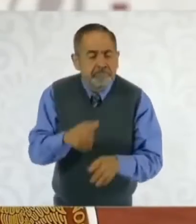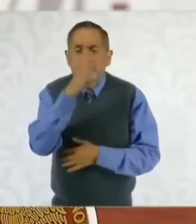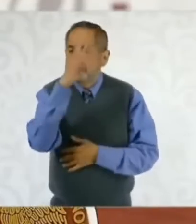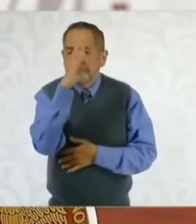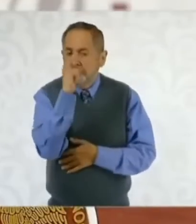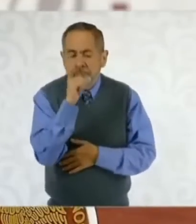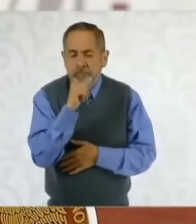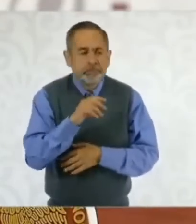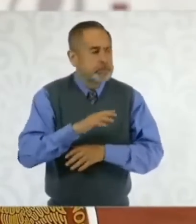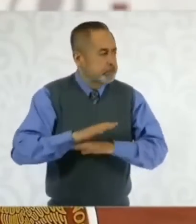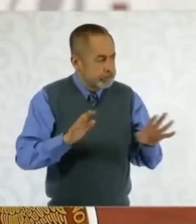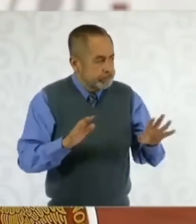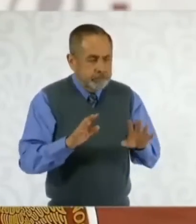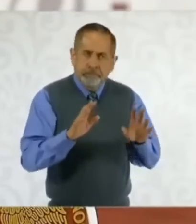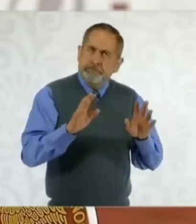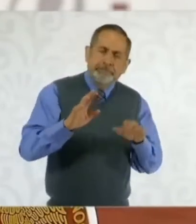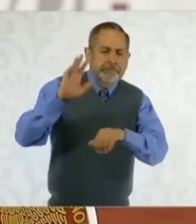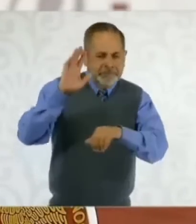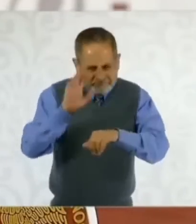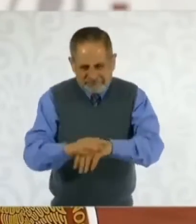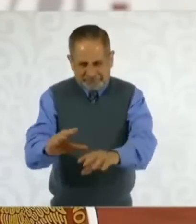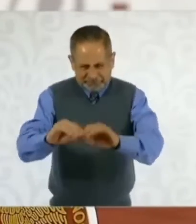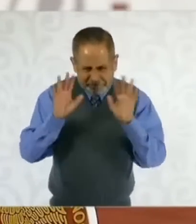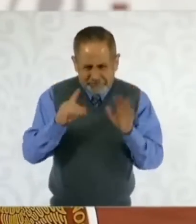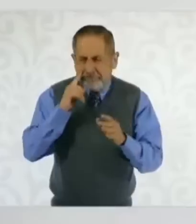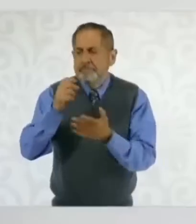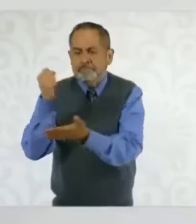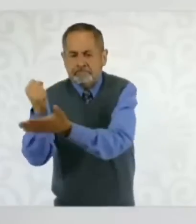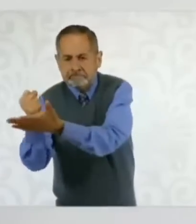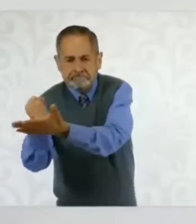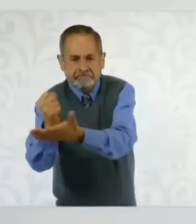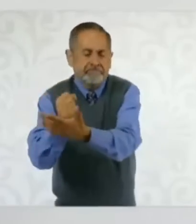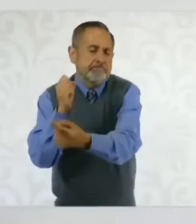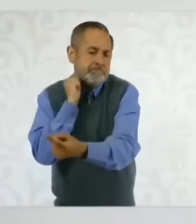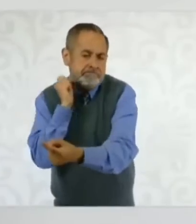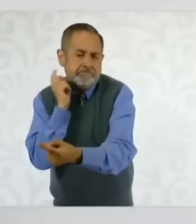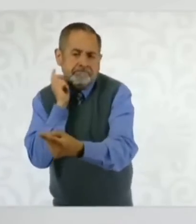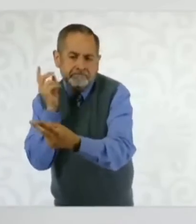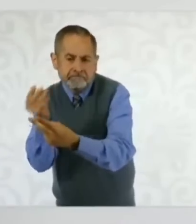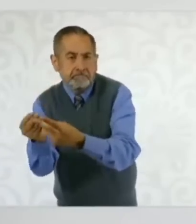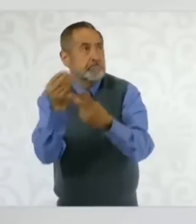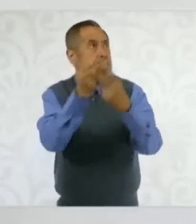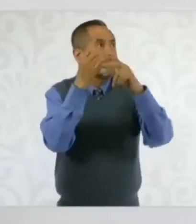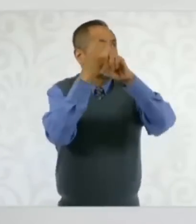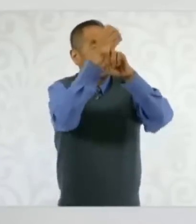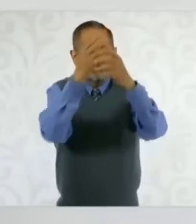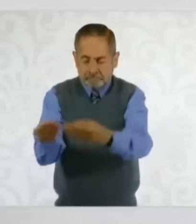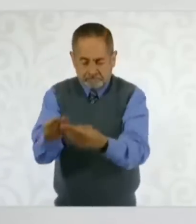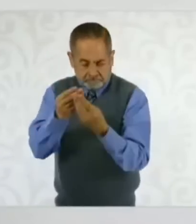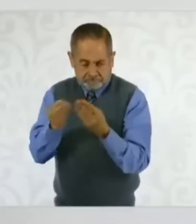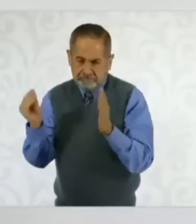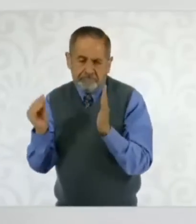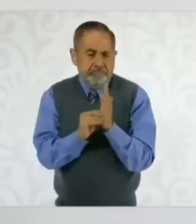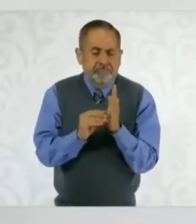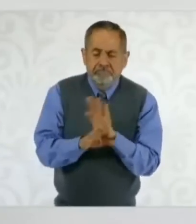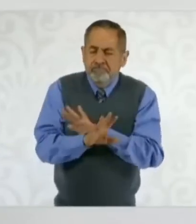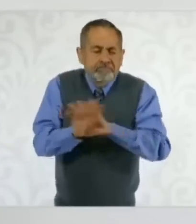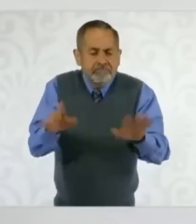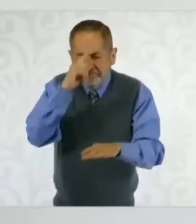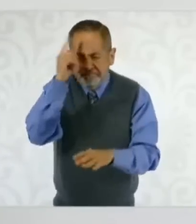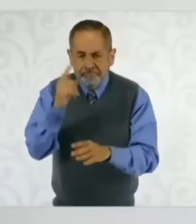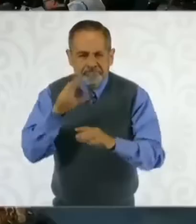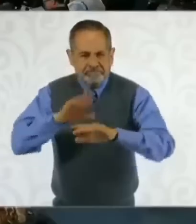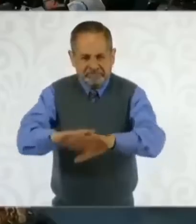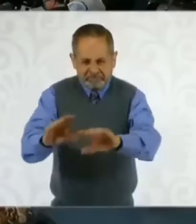la norma constitucional lo que ya existe como criterio legislativo e interpretación, incluso por